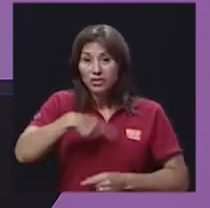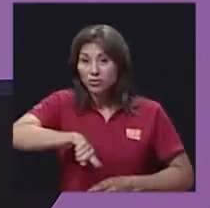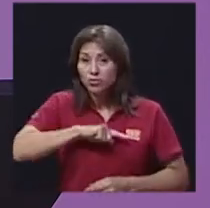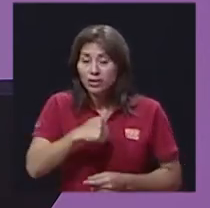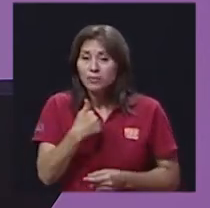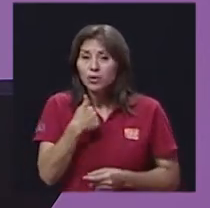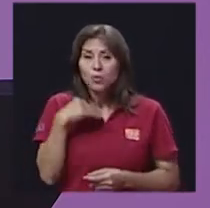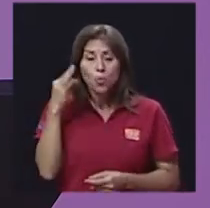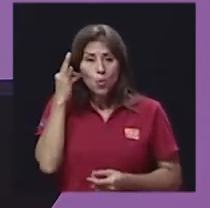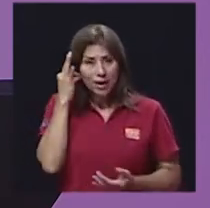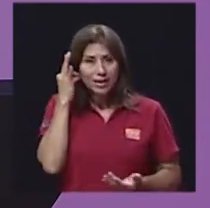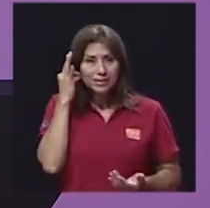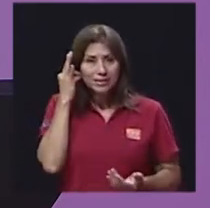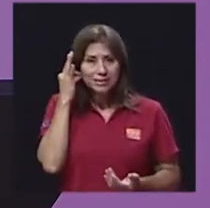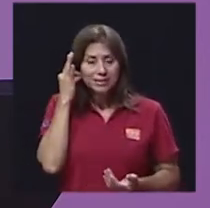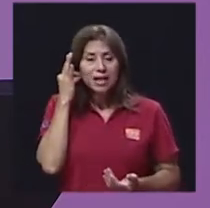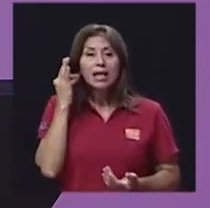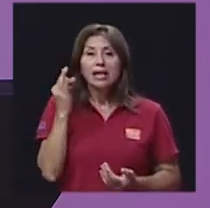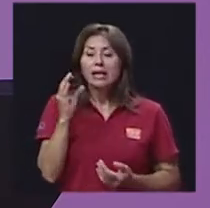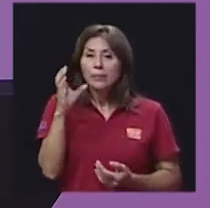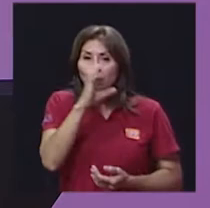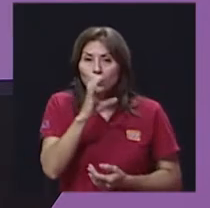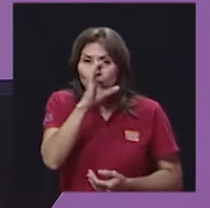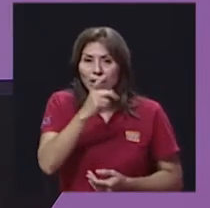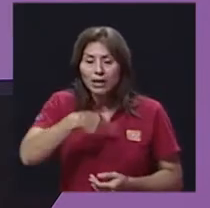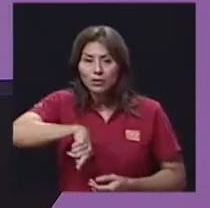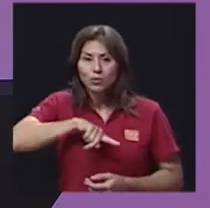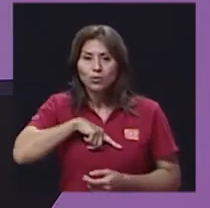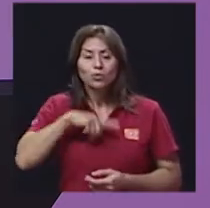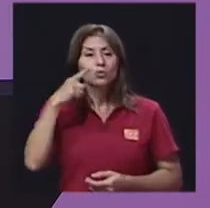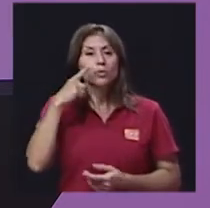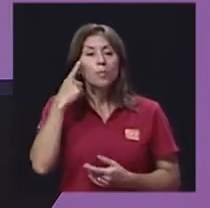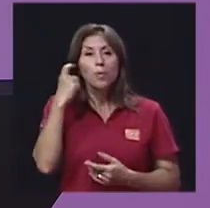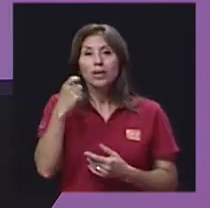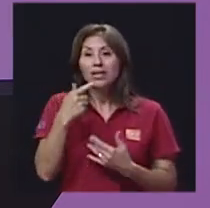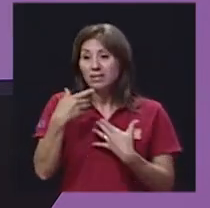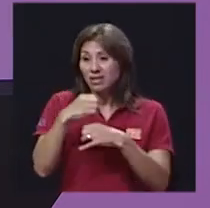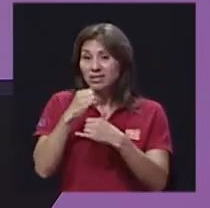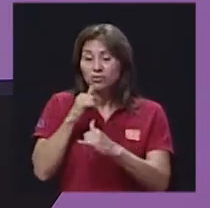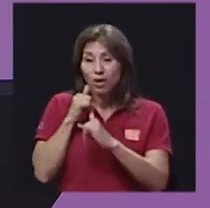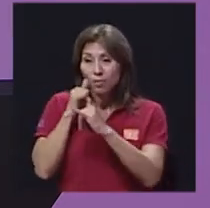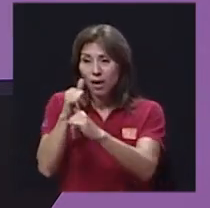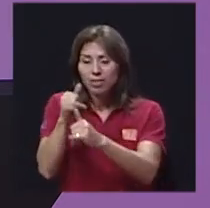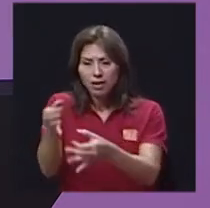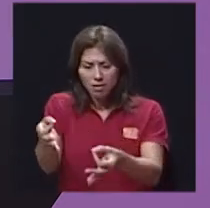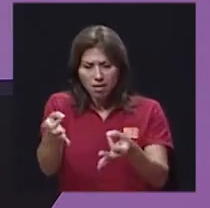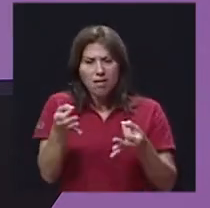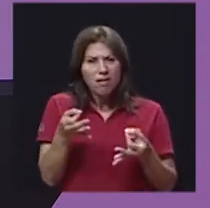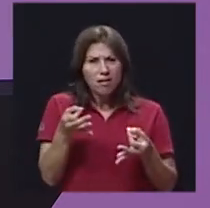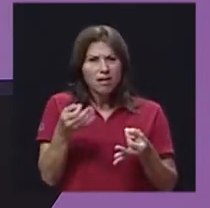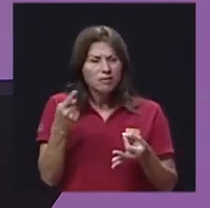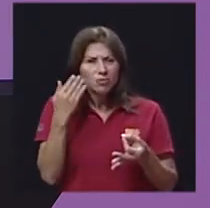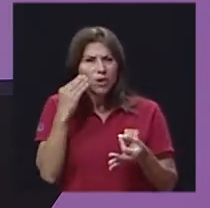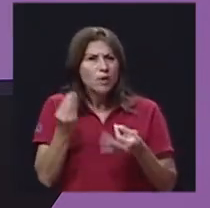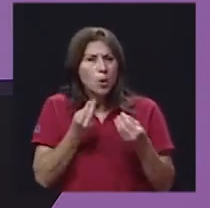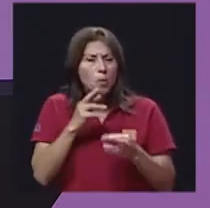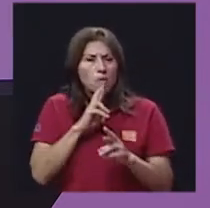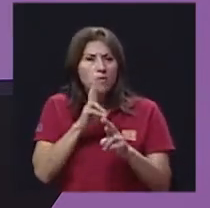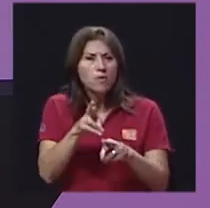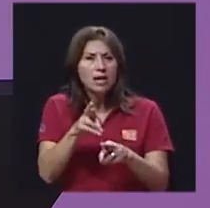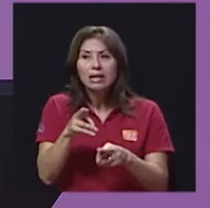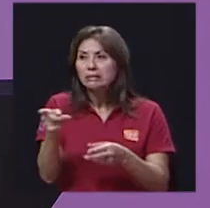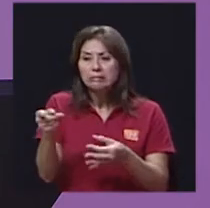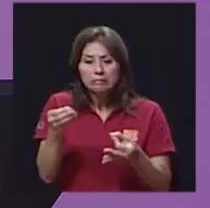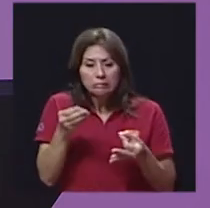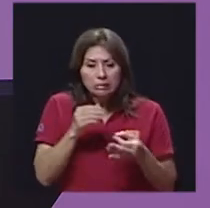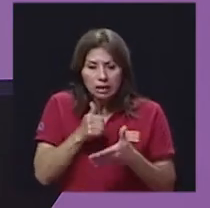mujeres que han venido a buscarnos para que les ayudemos a contestar una demanda, no solo hombres, y que hemos tenido que decirles que no, lamentablemente